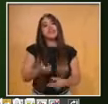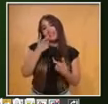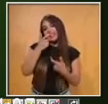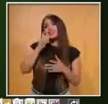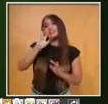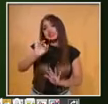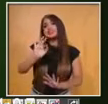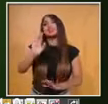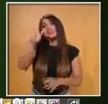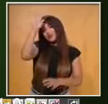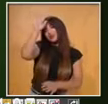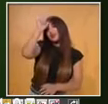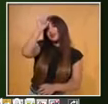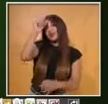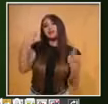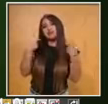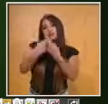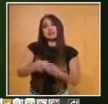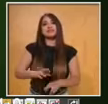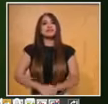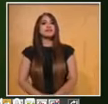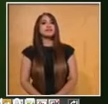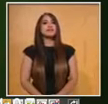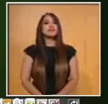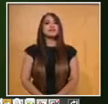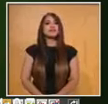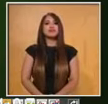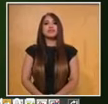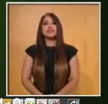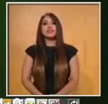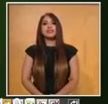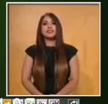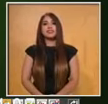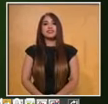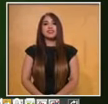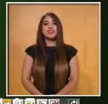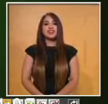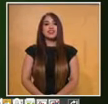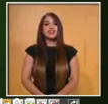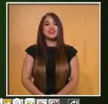Estoy de acuerdo con usted, maestro. Ok.